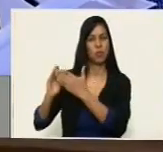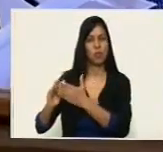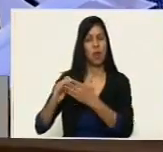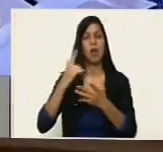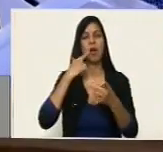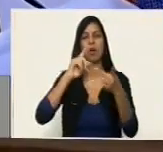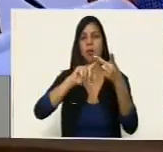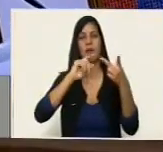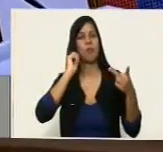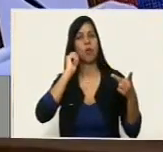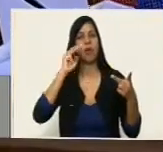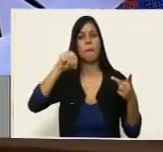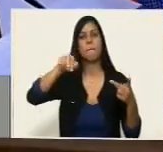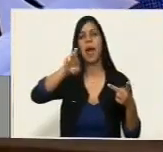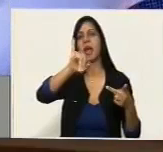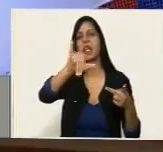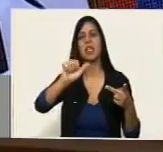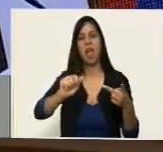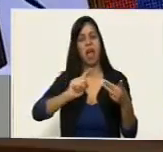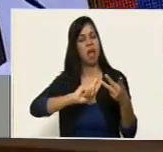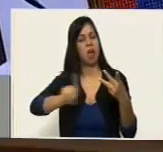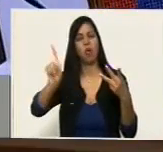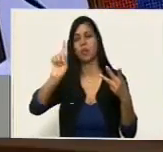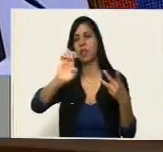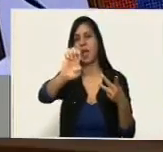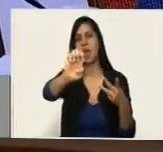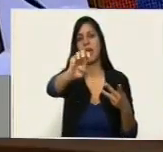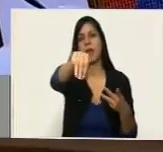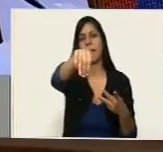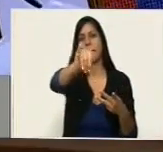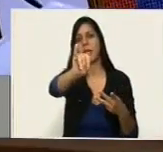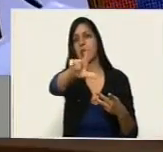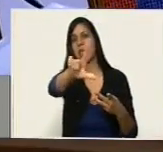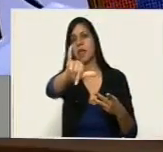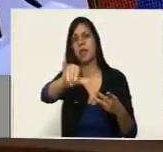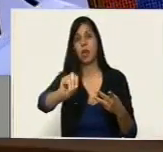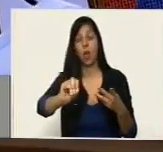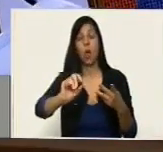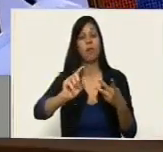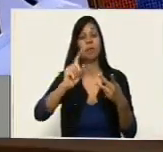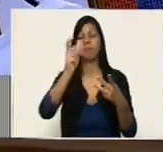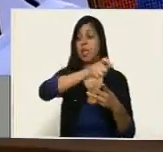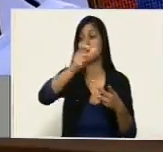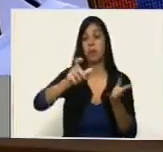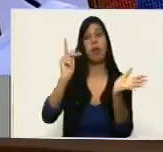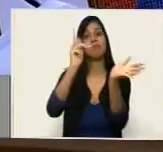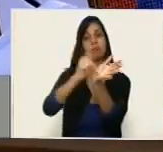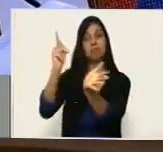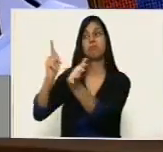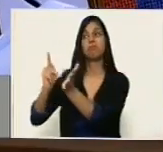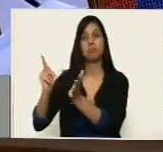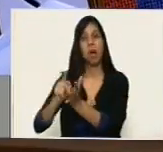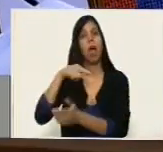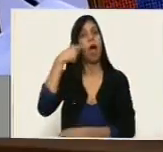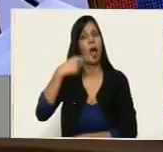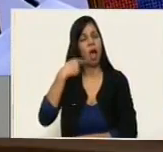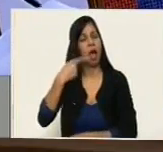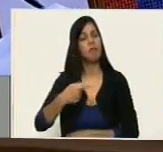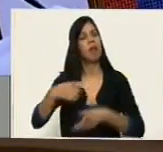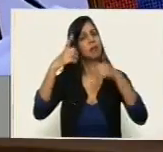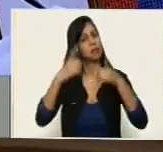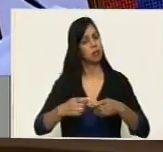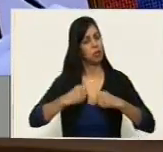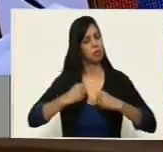María Alejandra Díaz y Emilio Colina, personas quienes expresaron de manera decidida